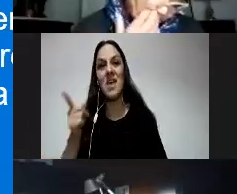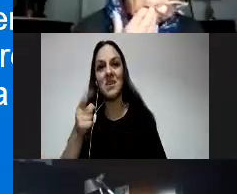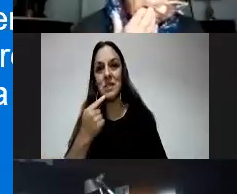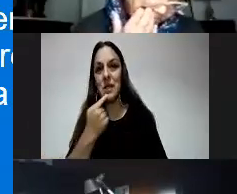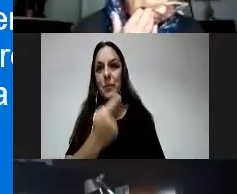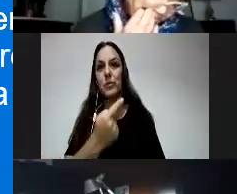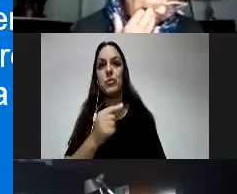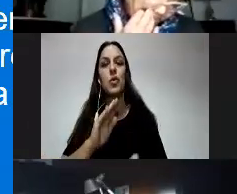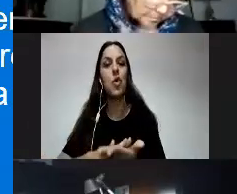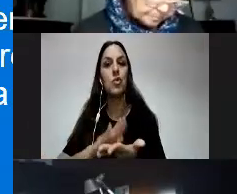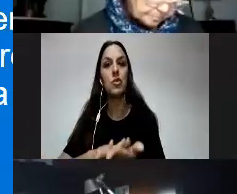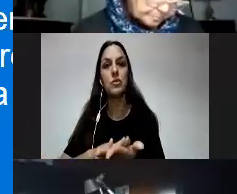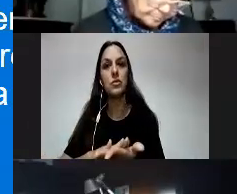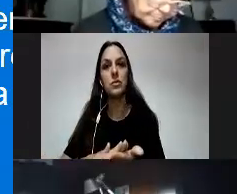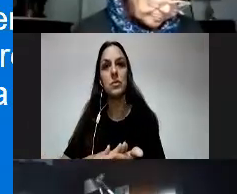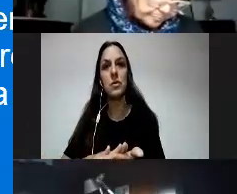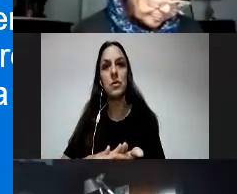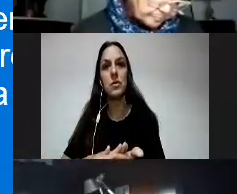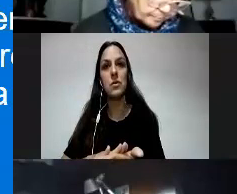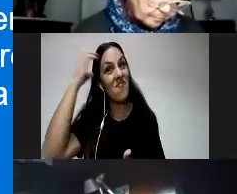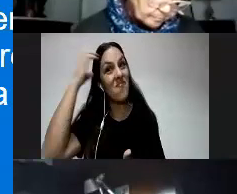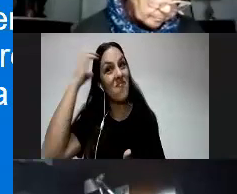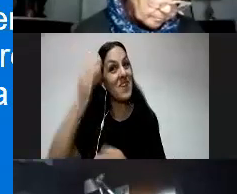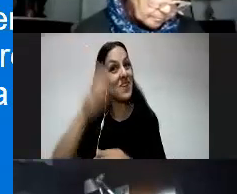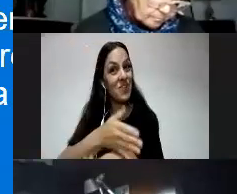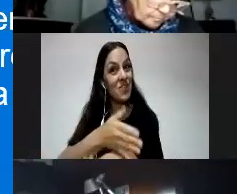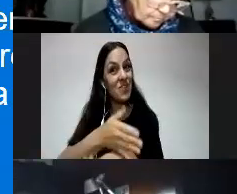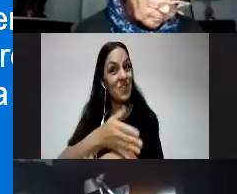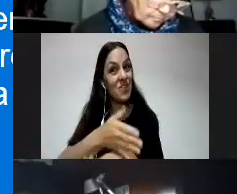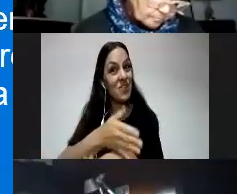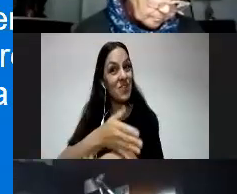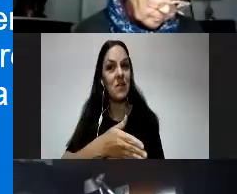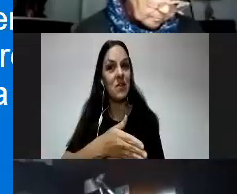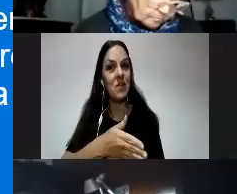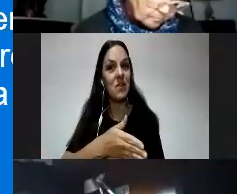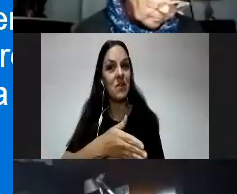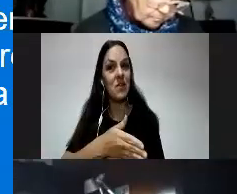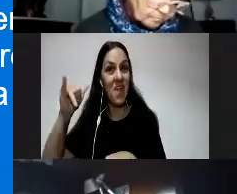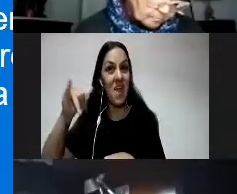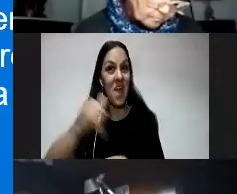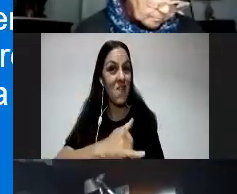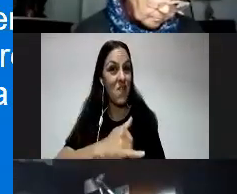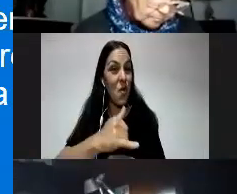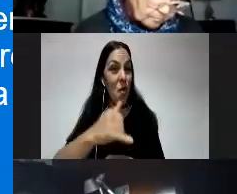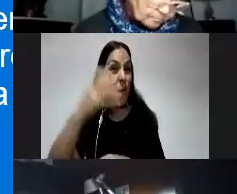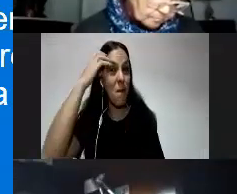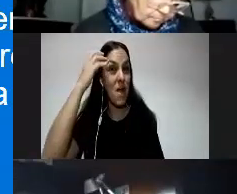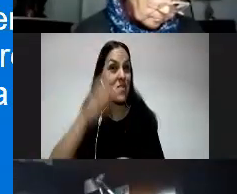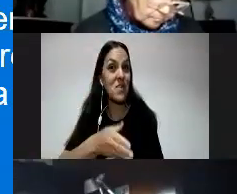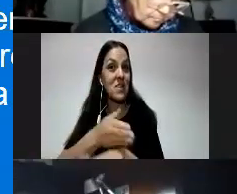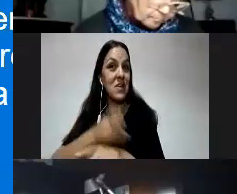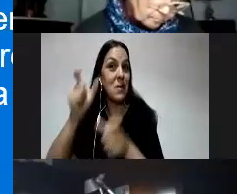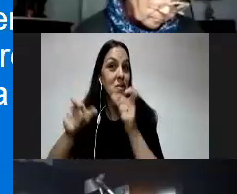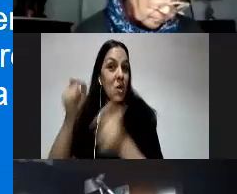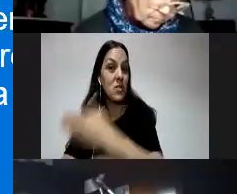consultado acerca de los baños accesibles. Dice, las líneas aéreas con baños accesibles para personas con silla de ruedas que necesitan